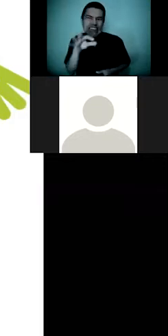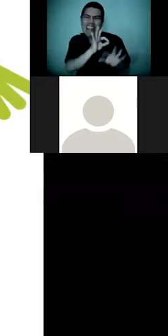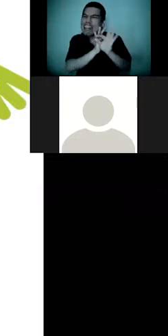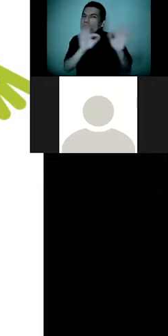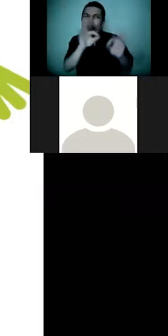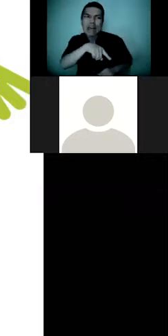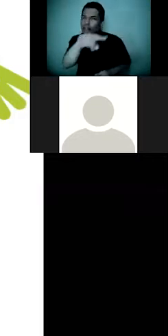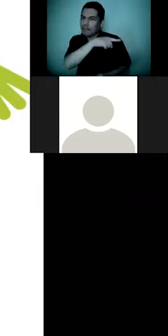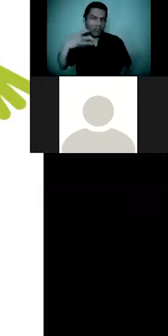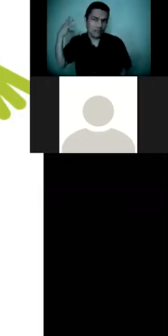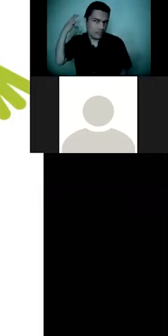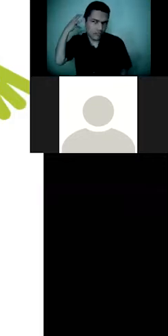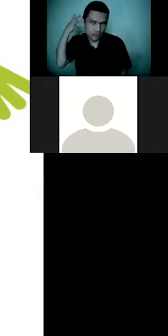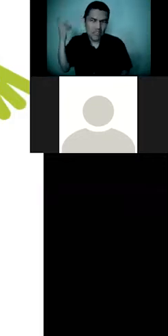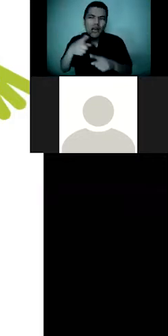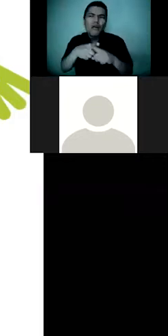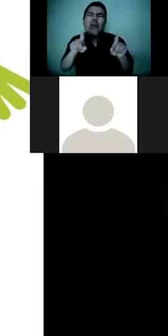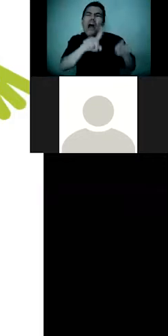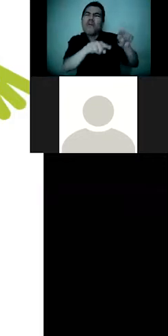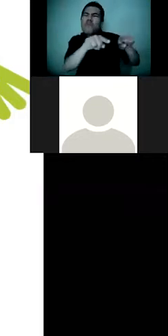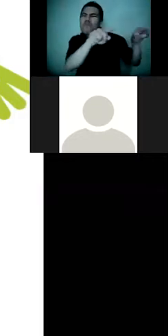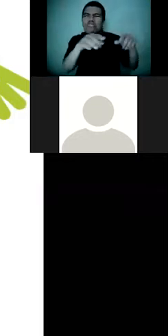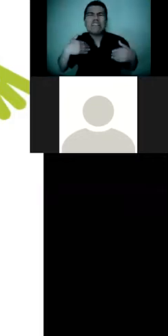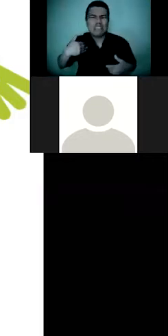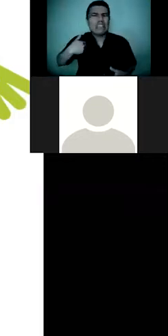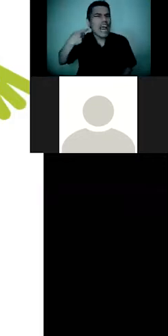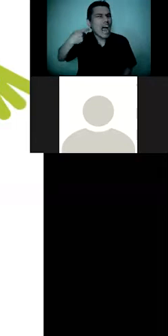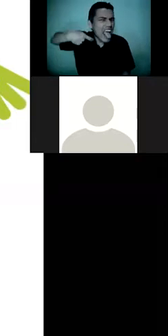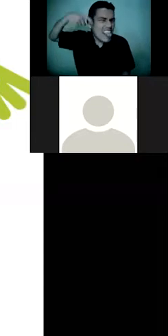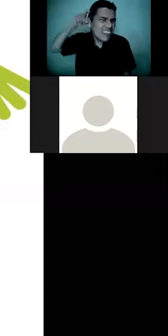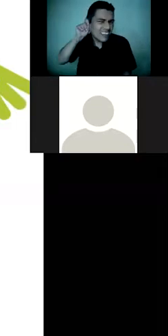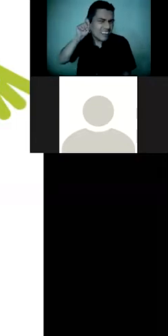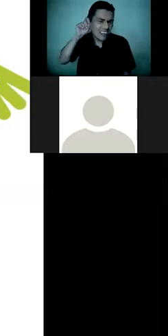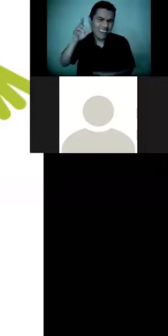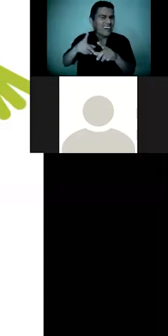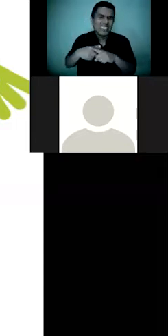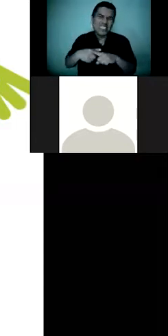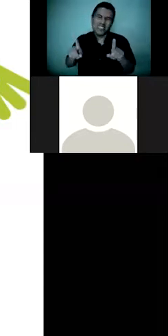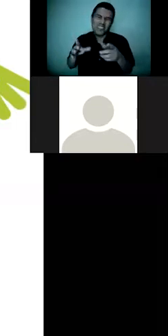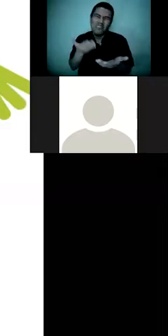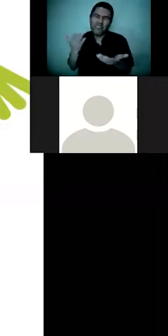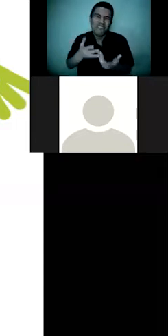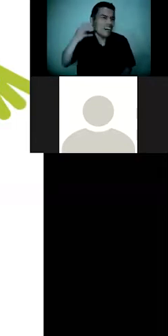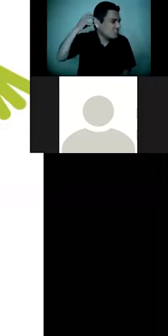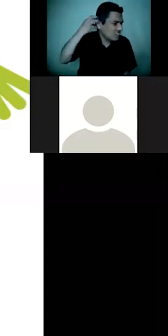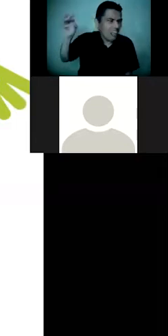sabe. Nunca se sabe qué cosas va a pasar.